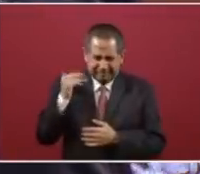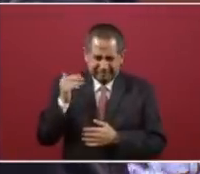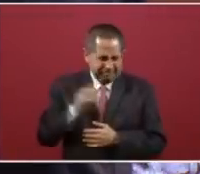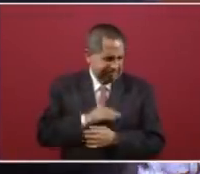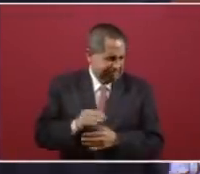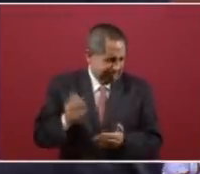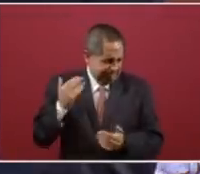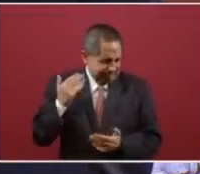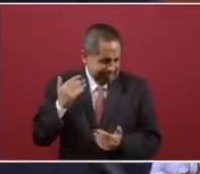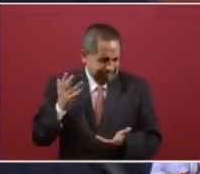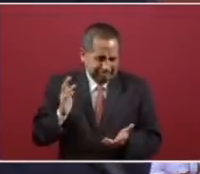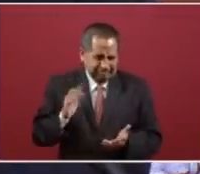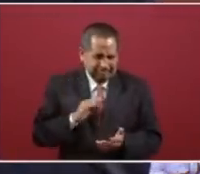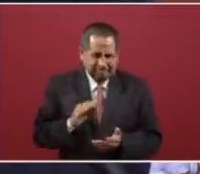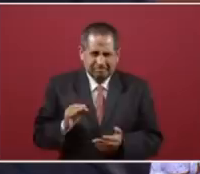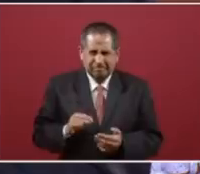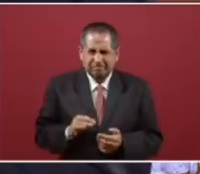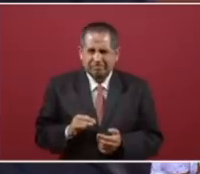hace